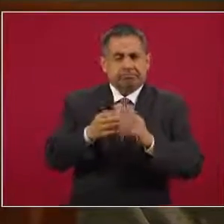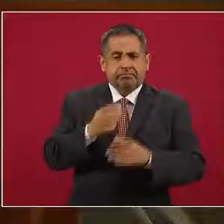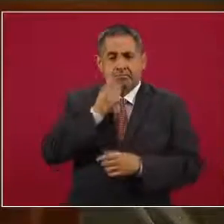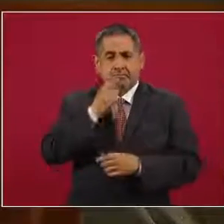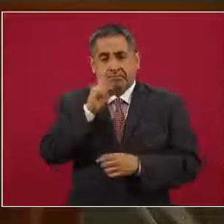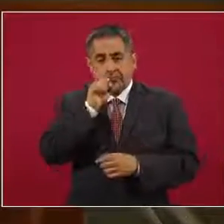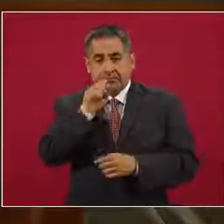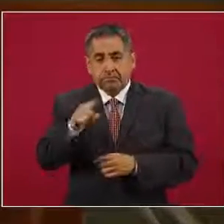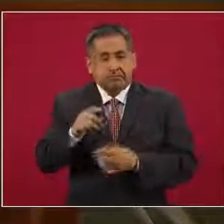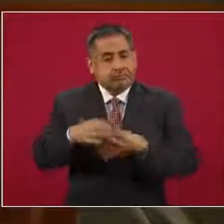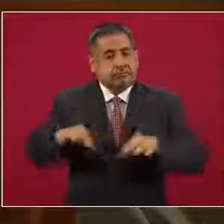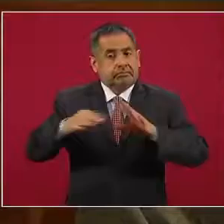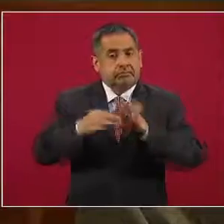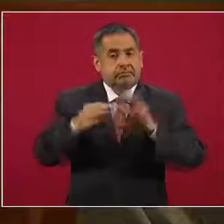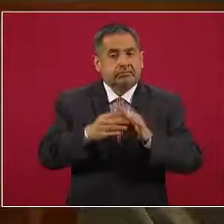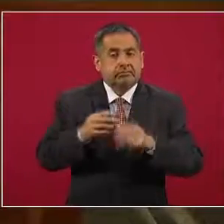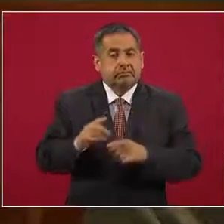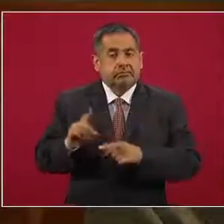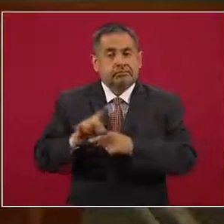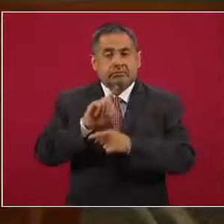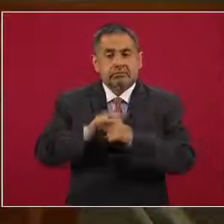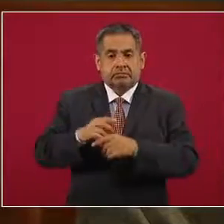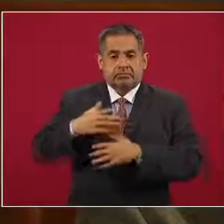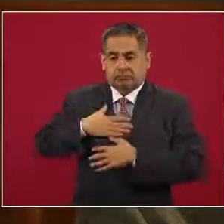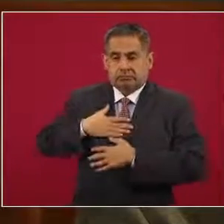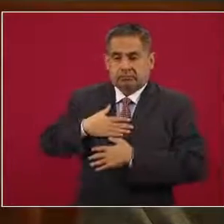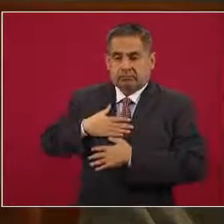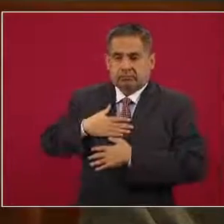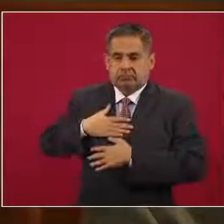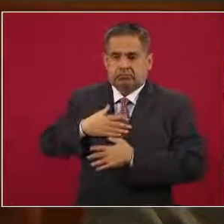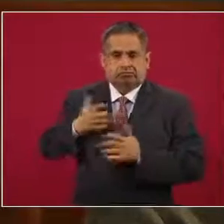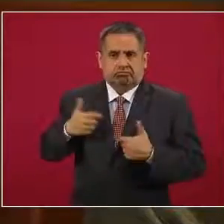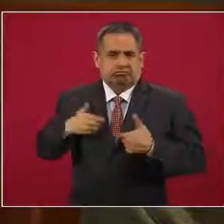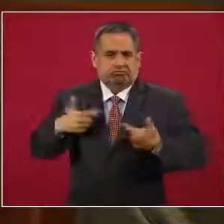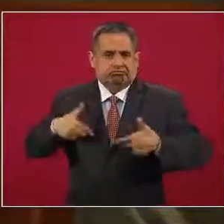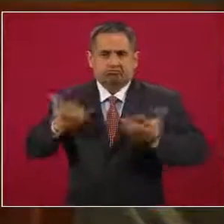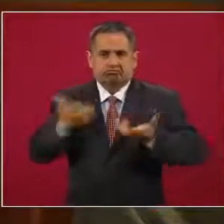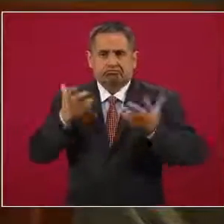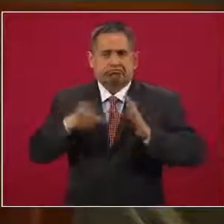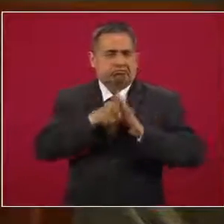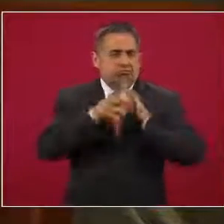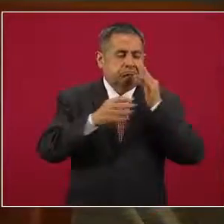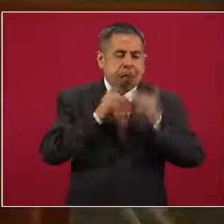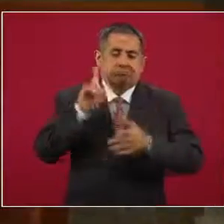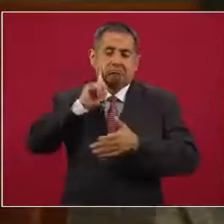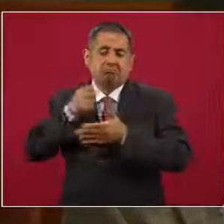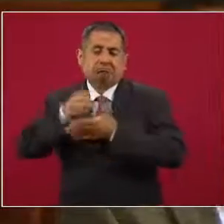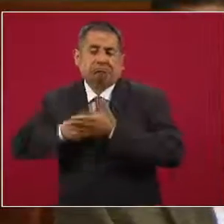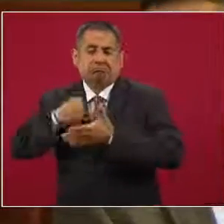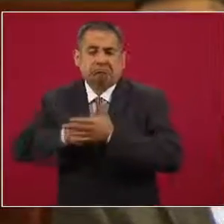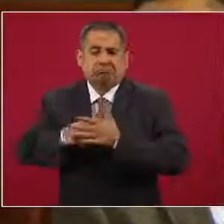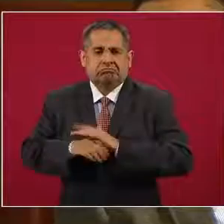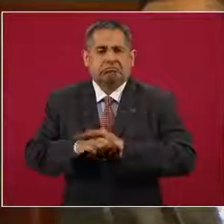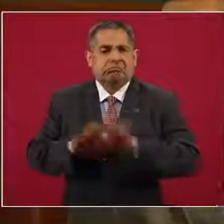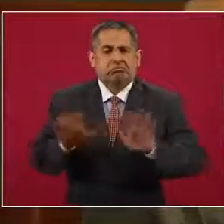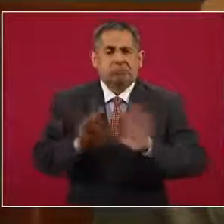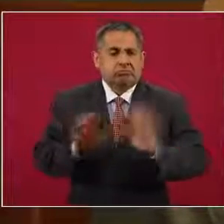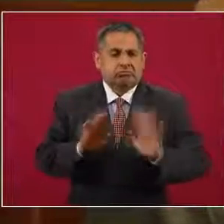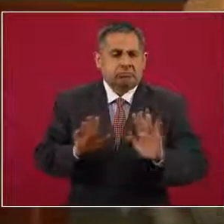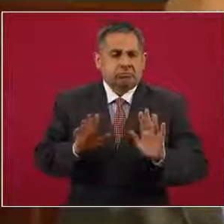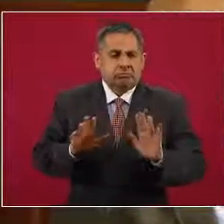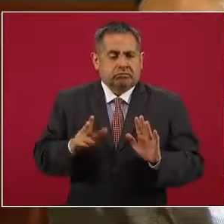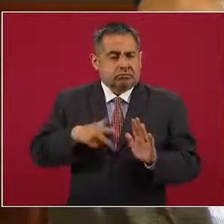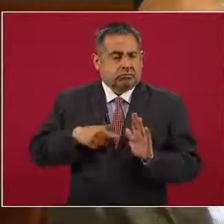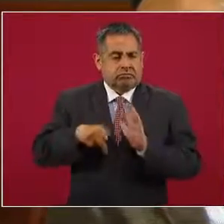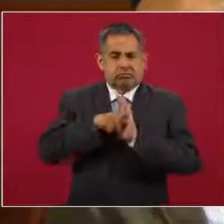También cabe destacar que desde Frida Guerrera nosotros no hacemos periodismo feminista. Nuestro